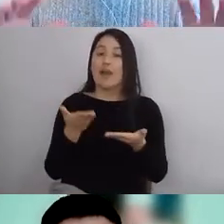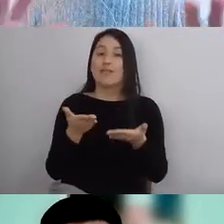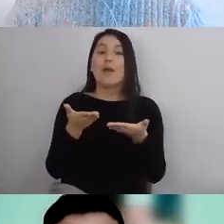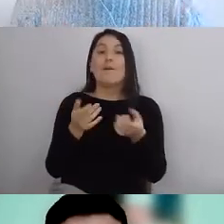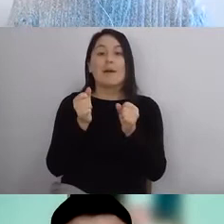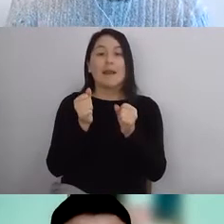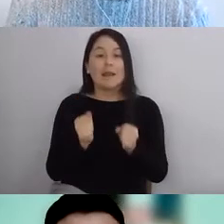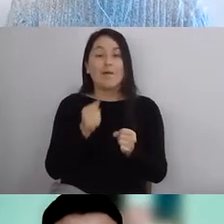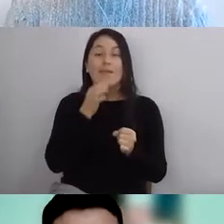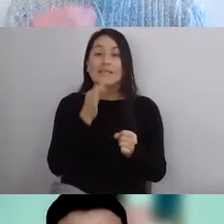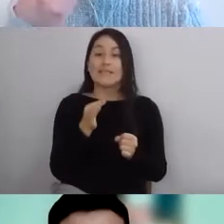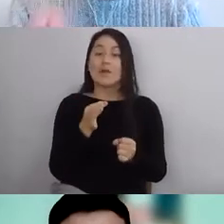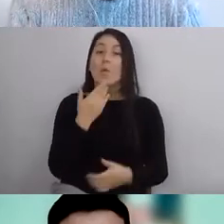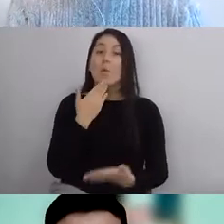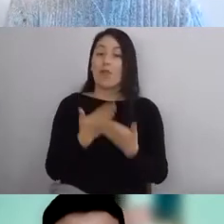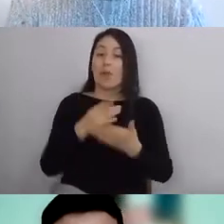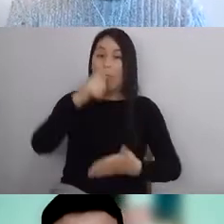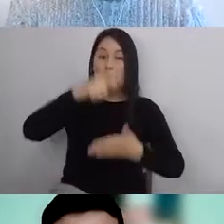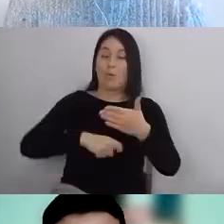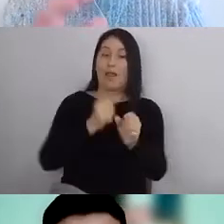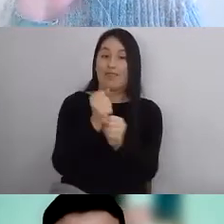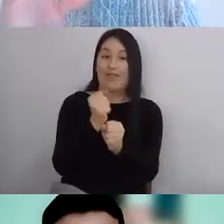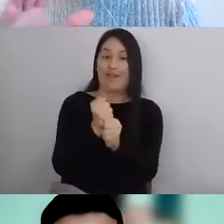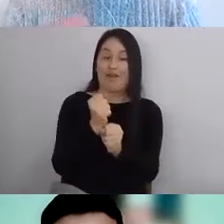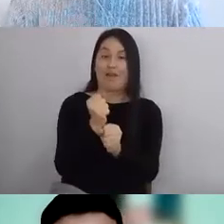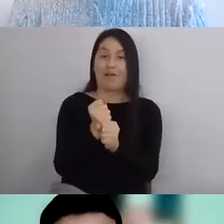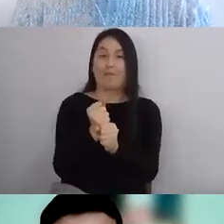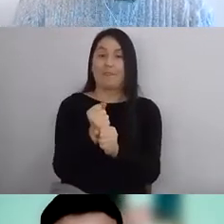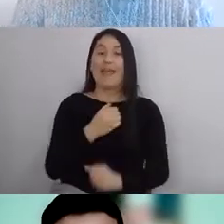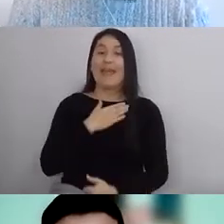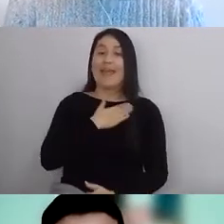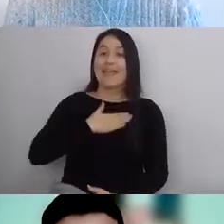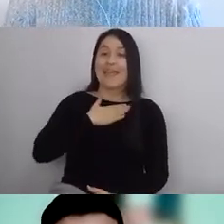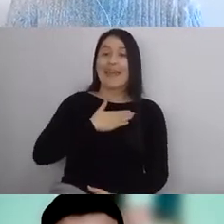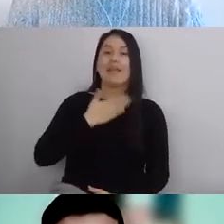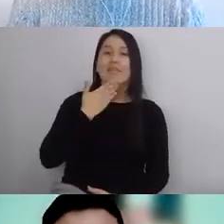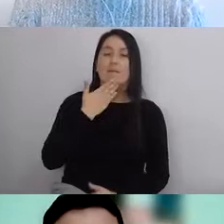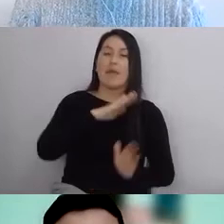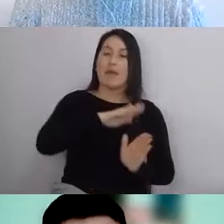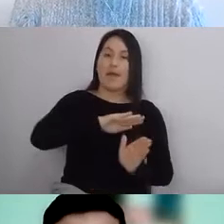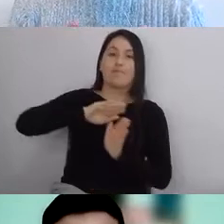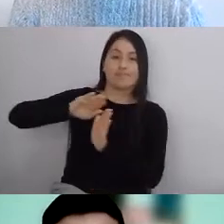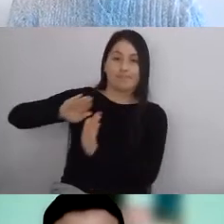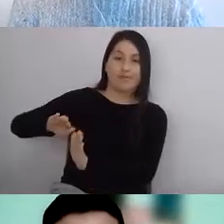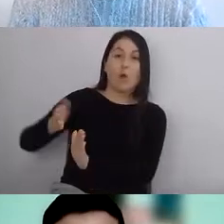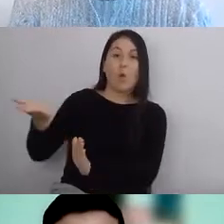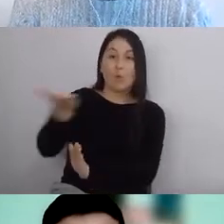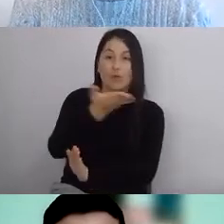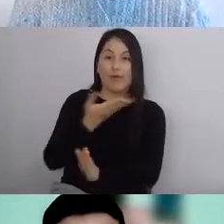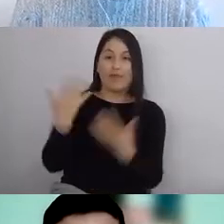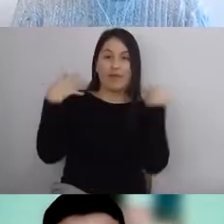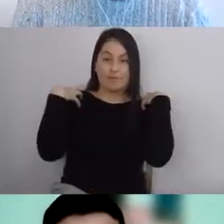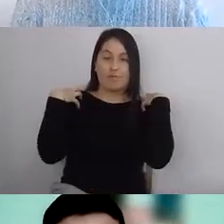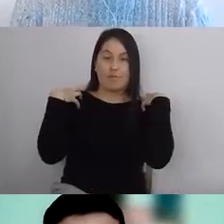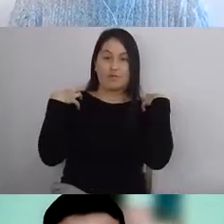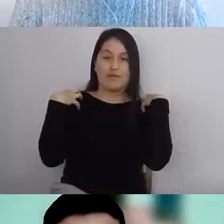decir al momento de postular un trabajo si sé hacer las cosas. El querer también lo voy a dejar para la tarea para ustedes. No voy a profundizar tanto